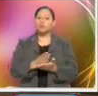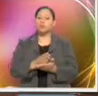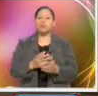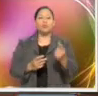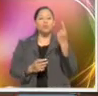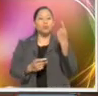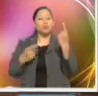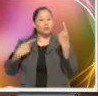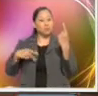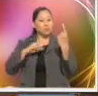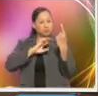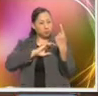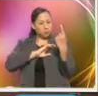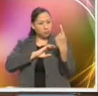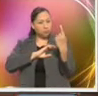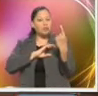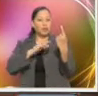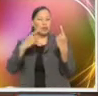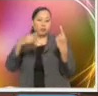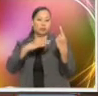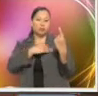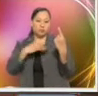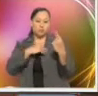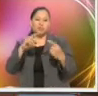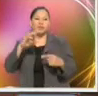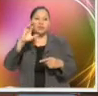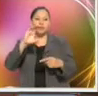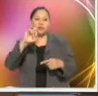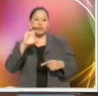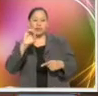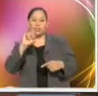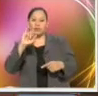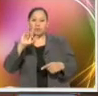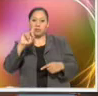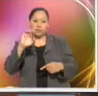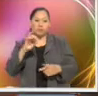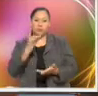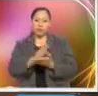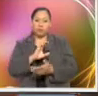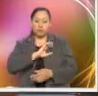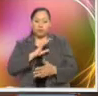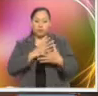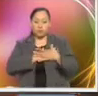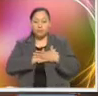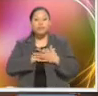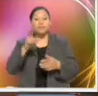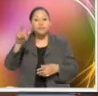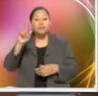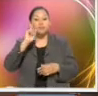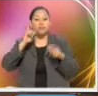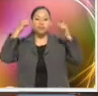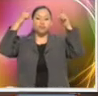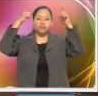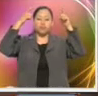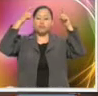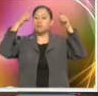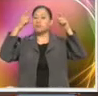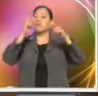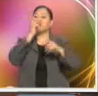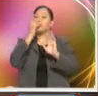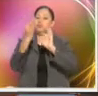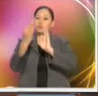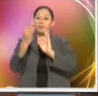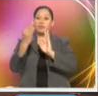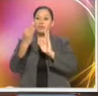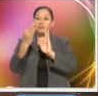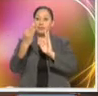una persona en la vida, a su hija, a doña Clotilde. Esto hasta que doña Clotilde llegó con su padre para decirle un día